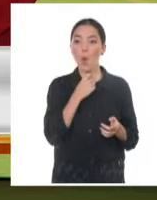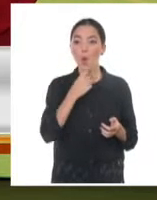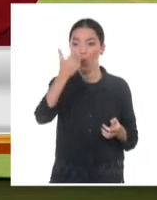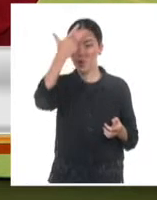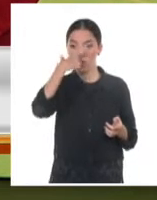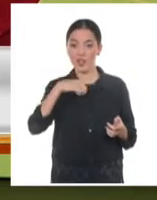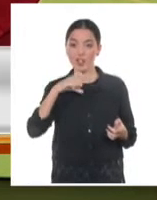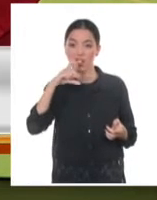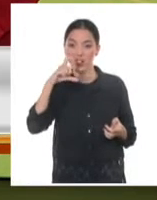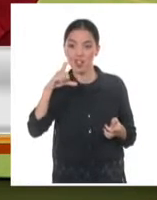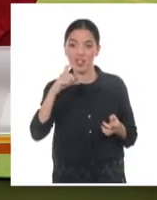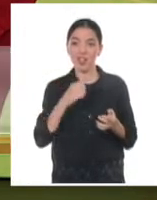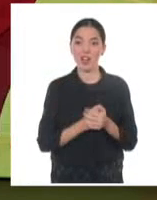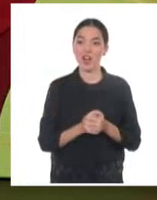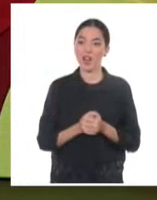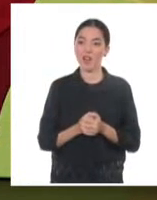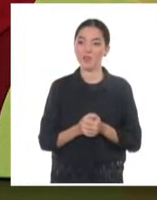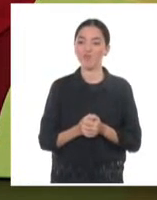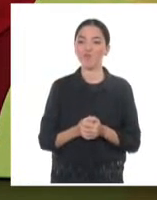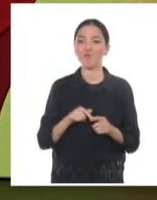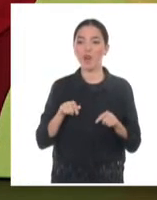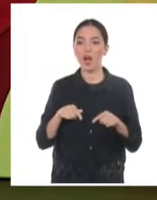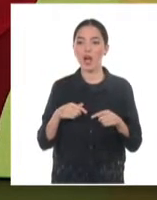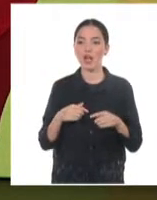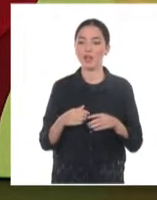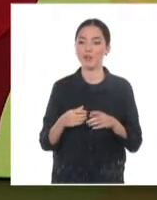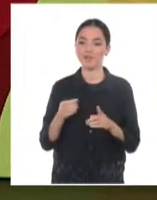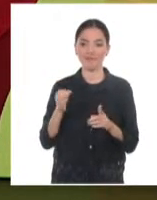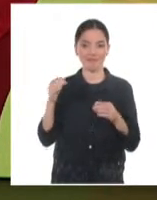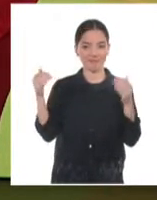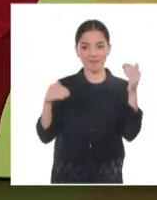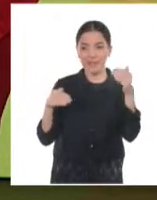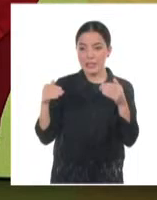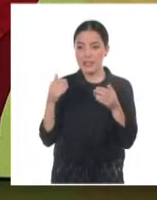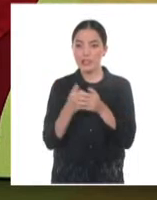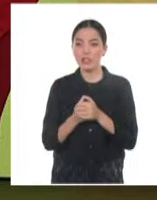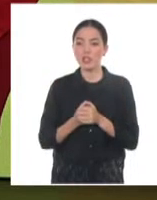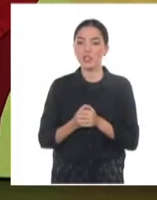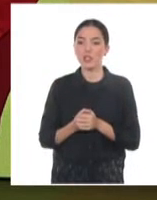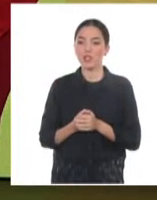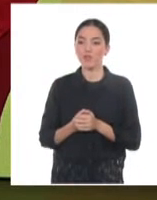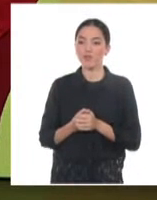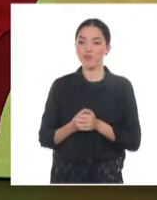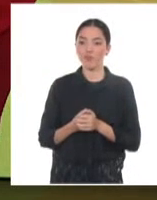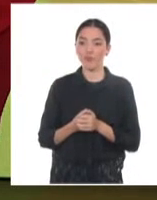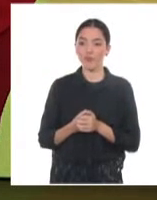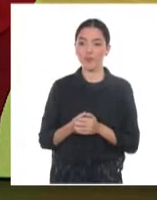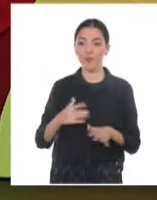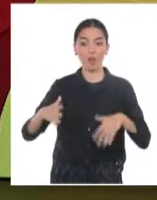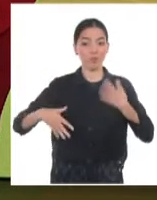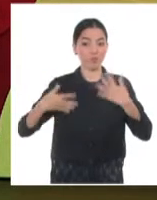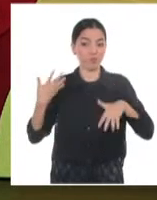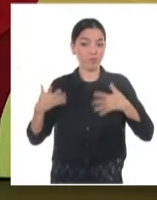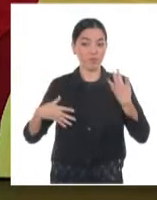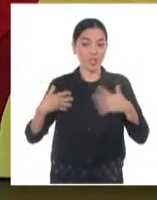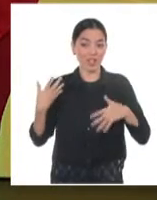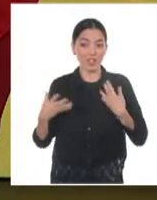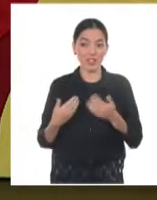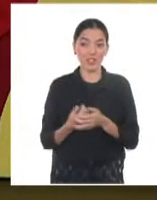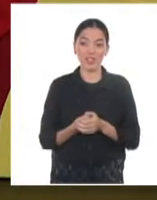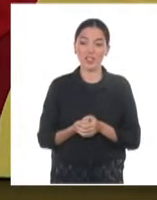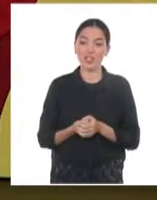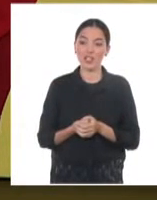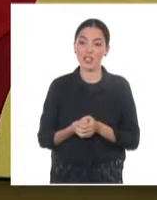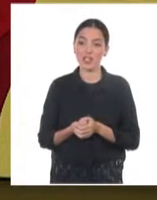las actividades previas al proceso asambleario 10º Congreso de la Unión de Escritores y Artistas de Cuba. Con los detalles, la